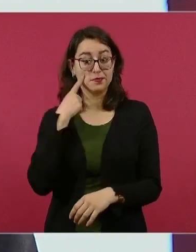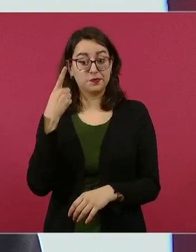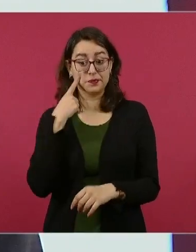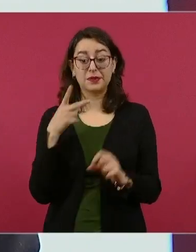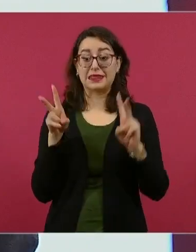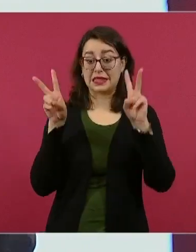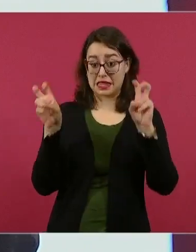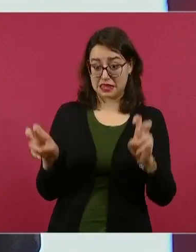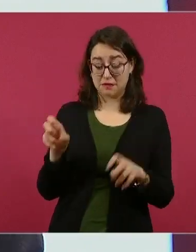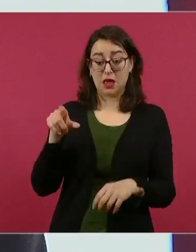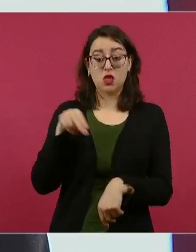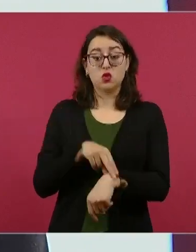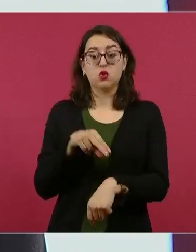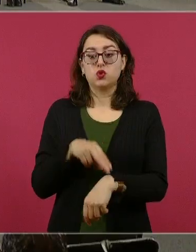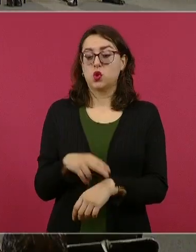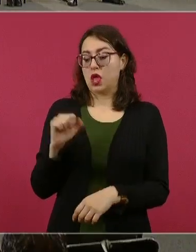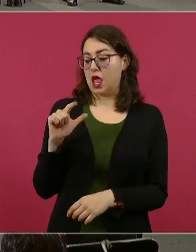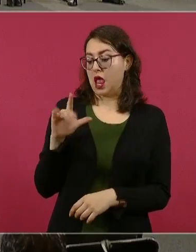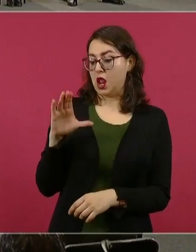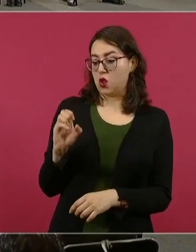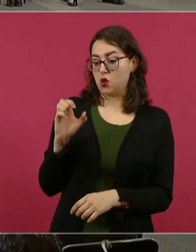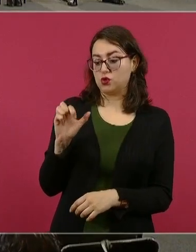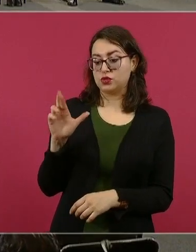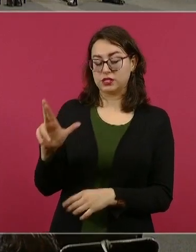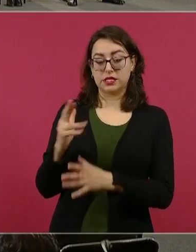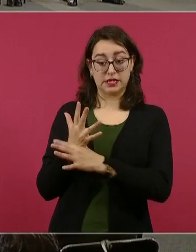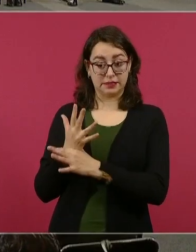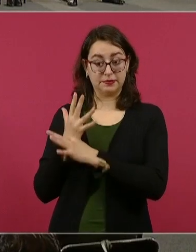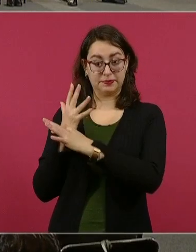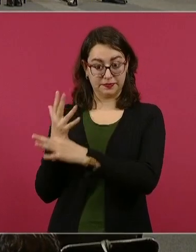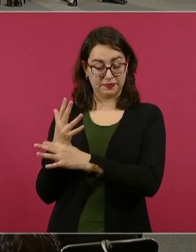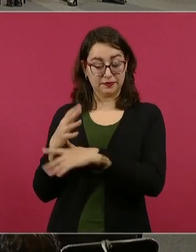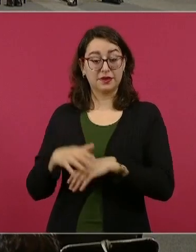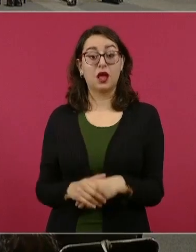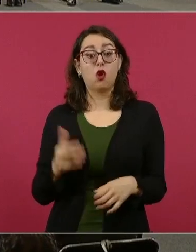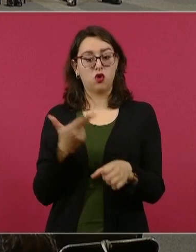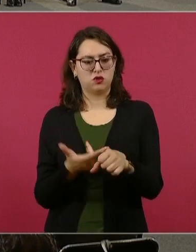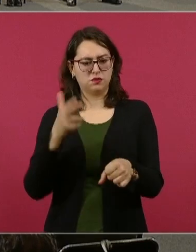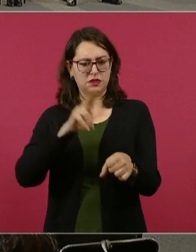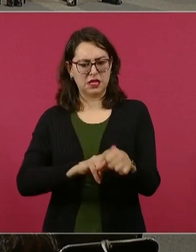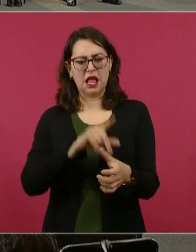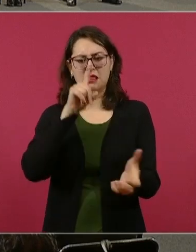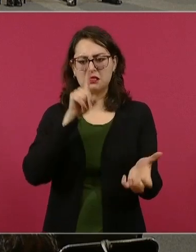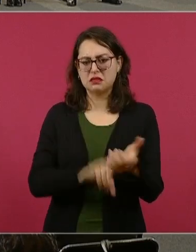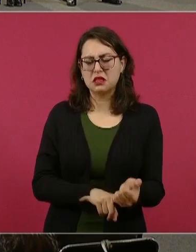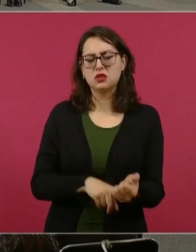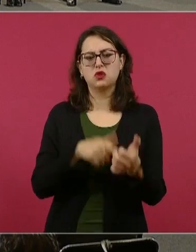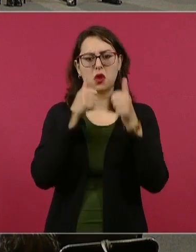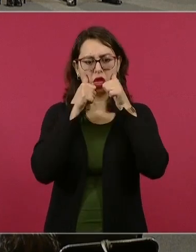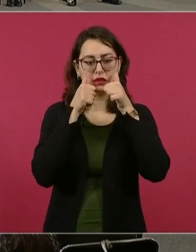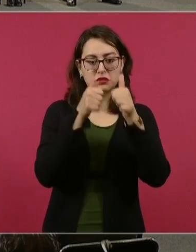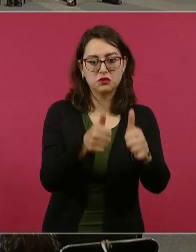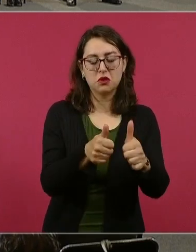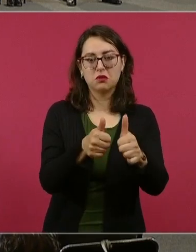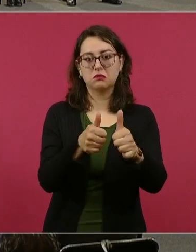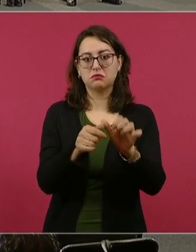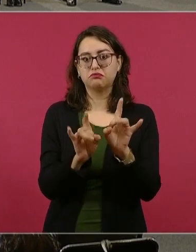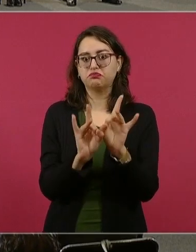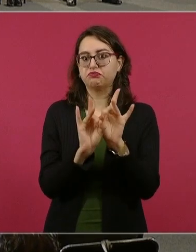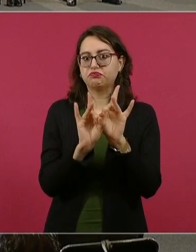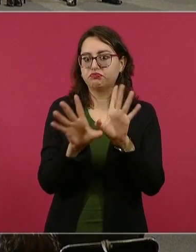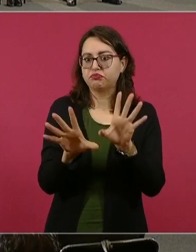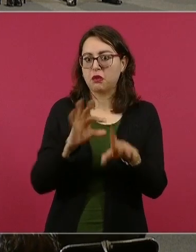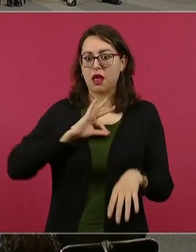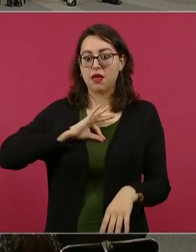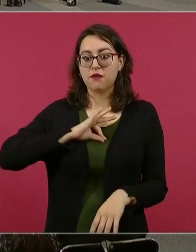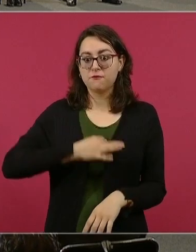a trabajar es sobre las infecciones asociadas a la atención médica, infecciones nosocomiales y de otro tipo, y muchas veces tiene que